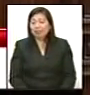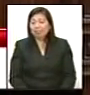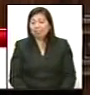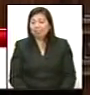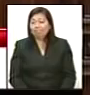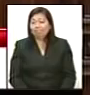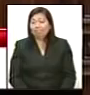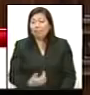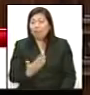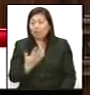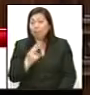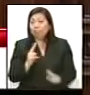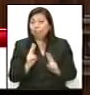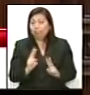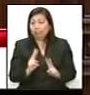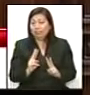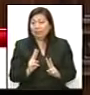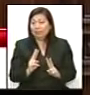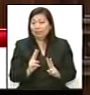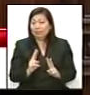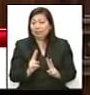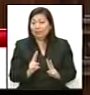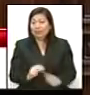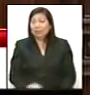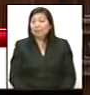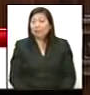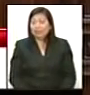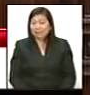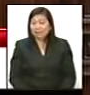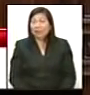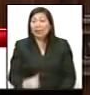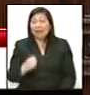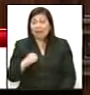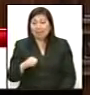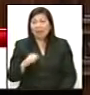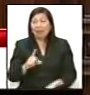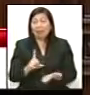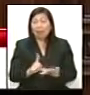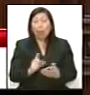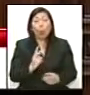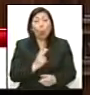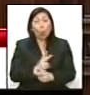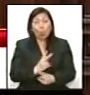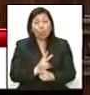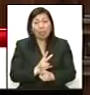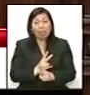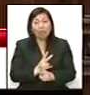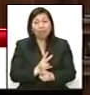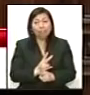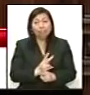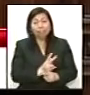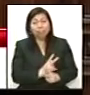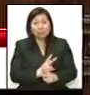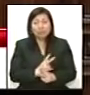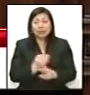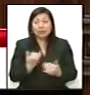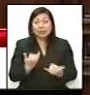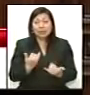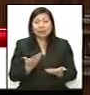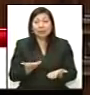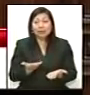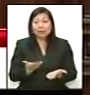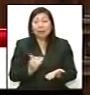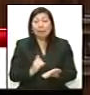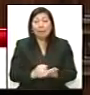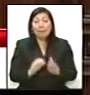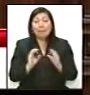que hay una alerta, habría que decirle al señor alcalde de Lima, cuidado en lo que se está metiendo, porque esto es sumamente